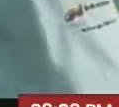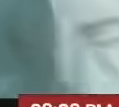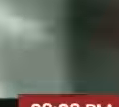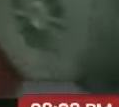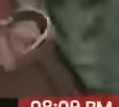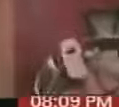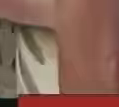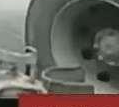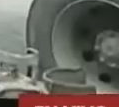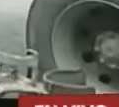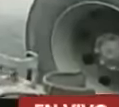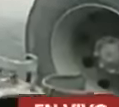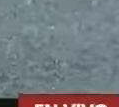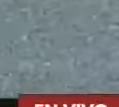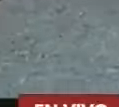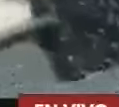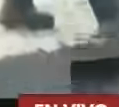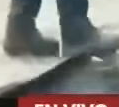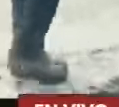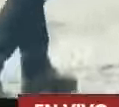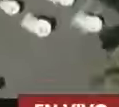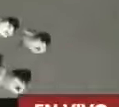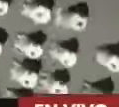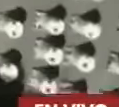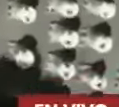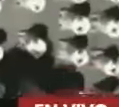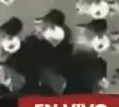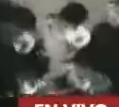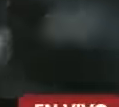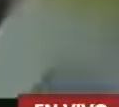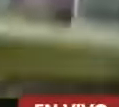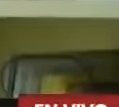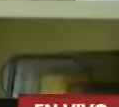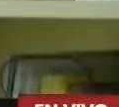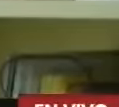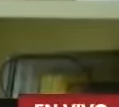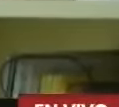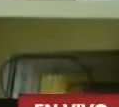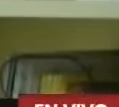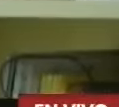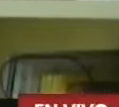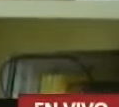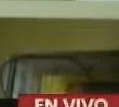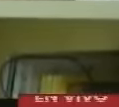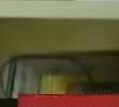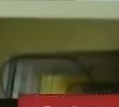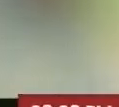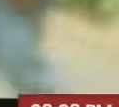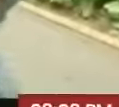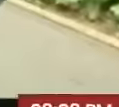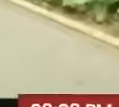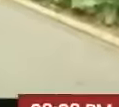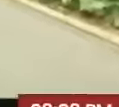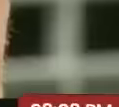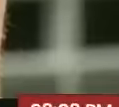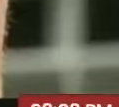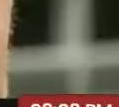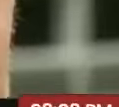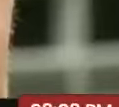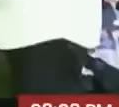resolver, atender los problemas vitales y fundamentales de nuestro pueblo. Nos sentimos acompañados, así